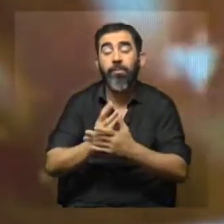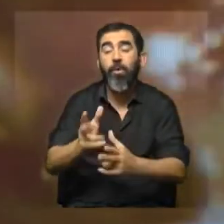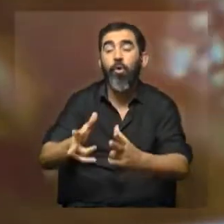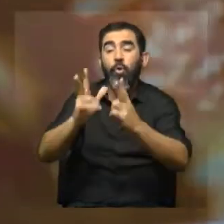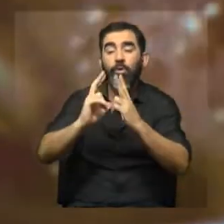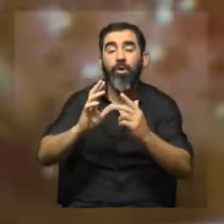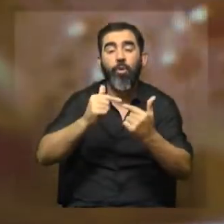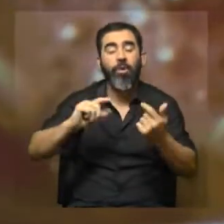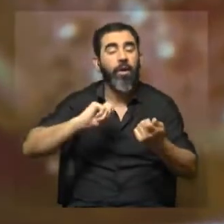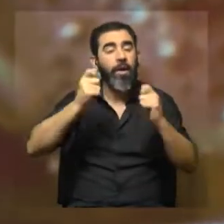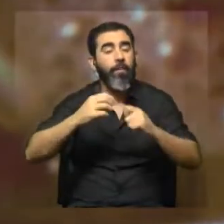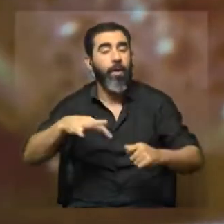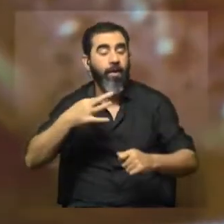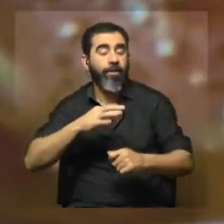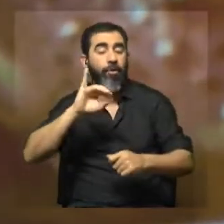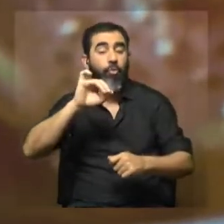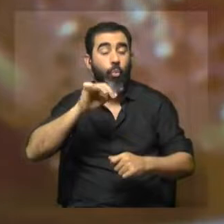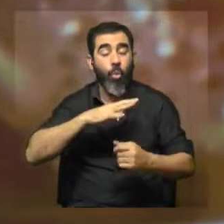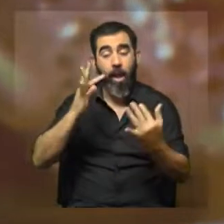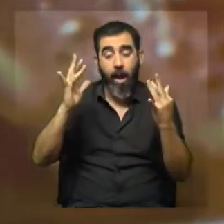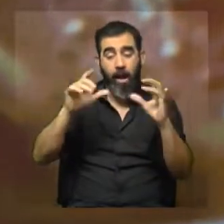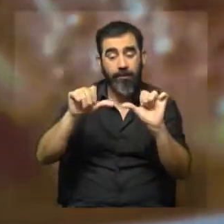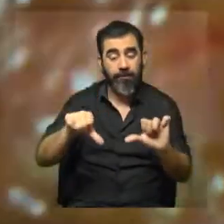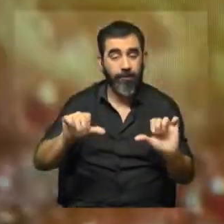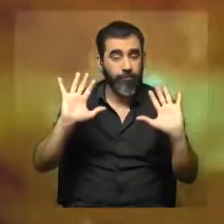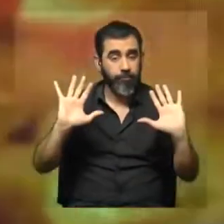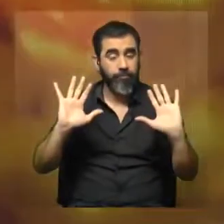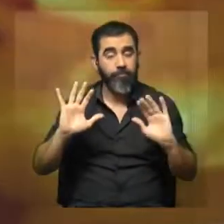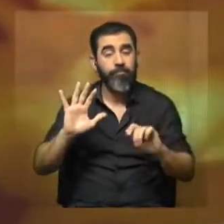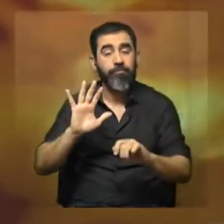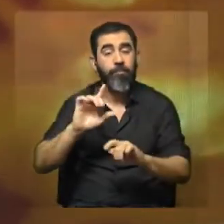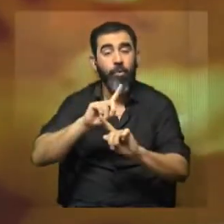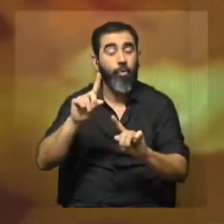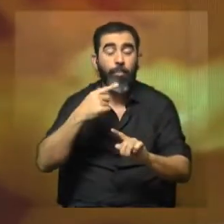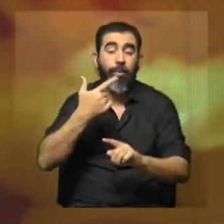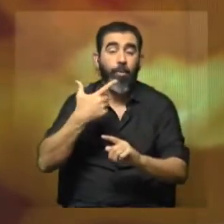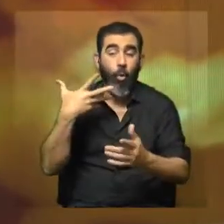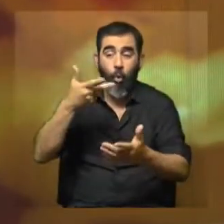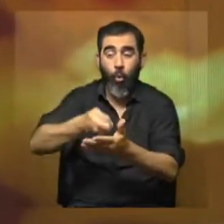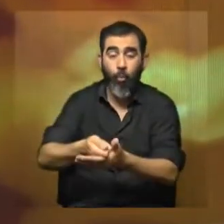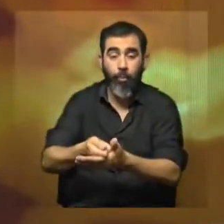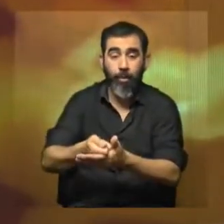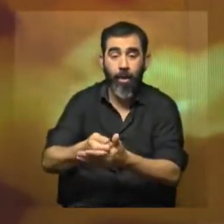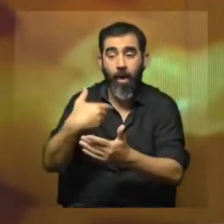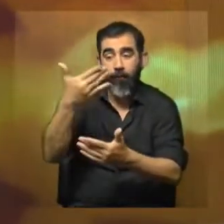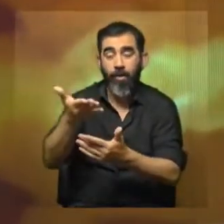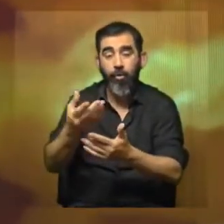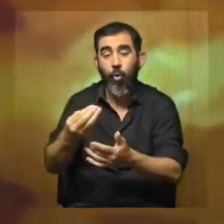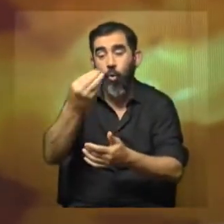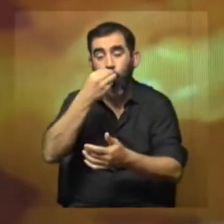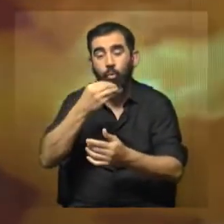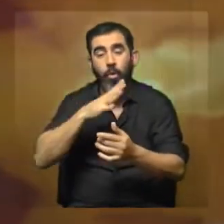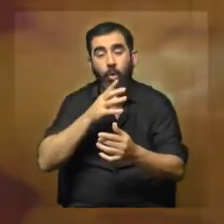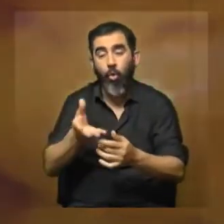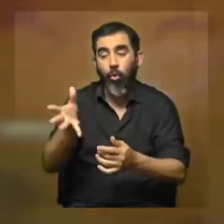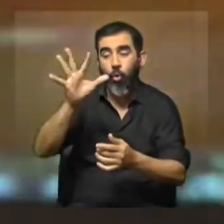hay cosas que le cambian la vida, por ejemplo el yogur casero, es algo como que vos no solo dejás de comprar yogur, sino que empezás a consumir una dosis